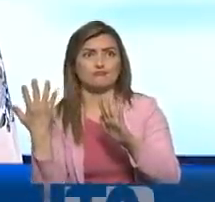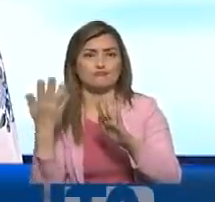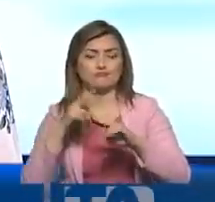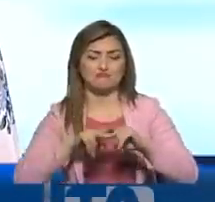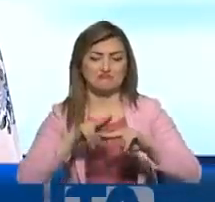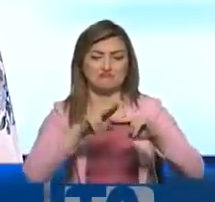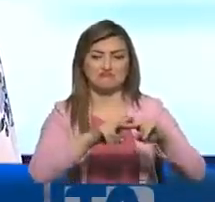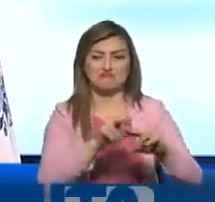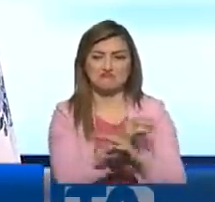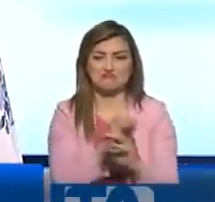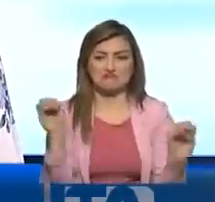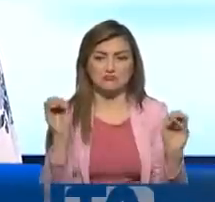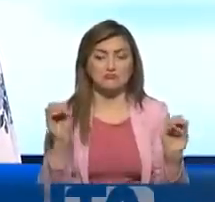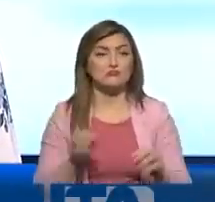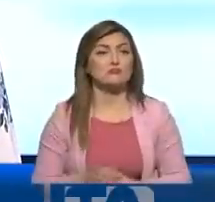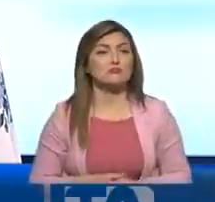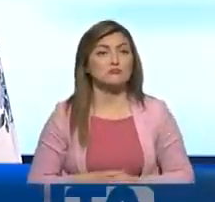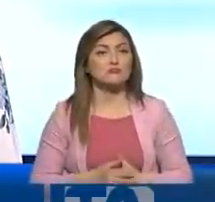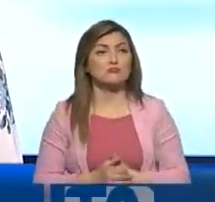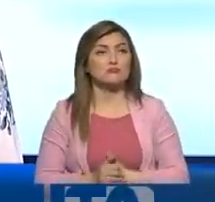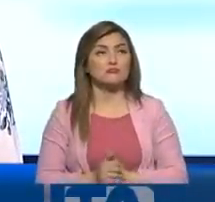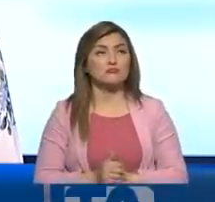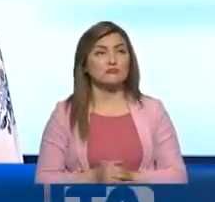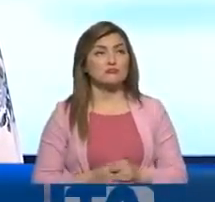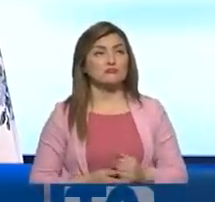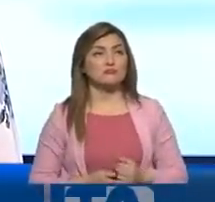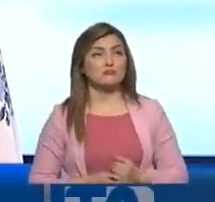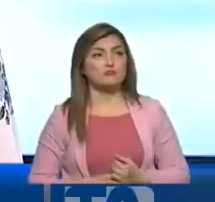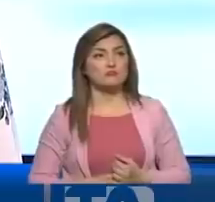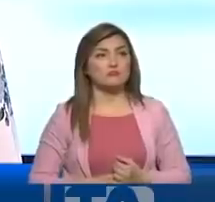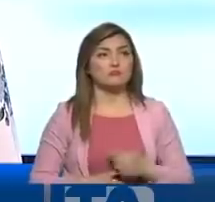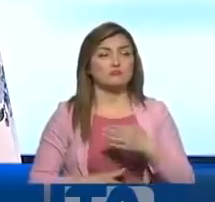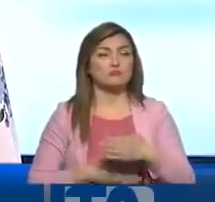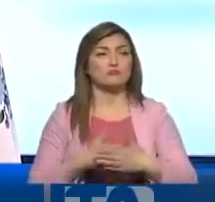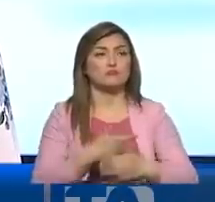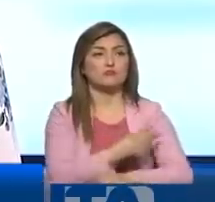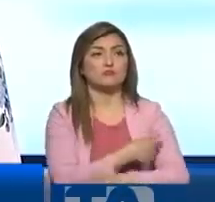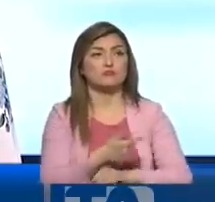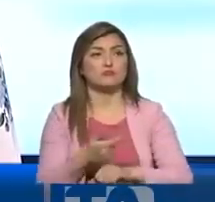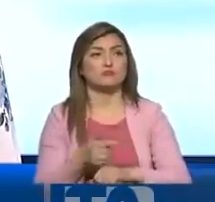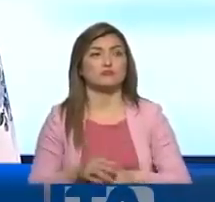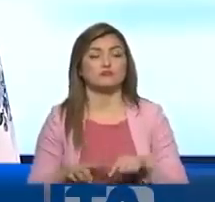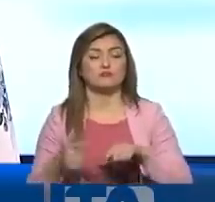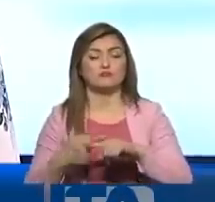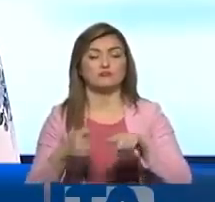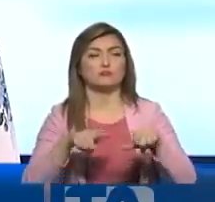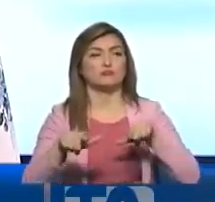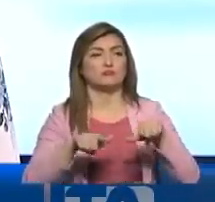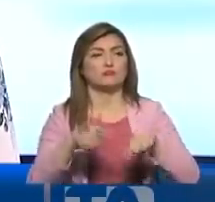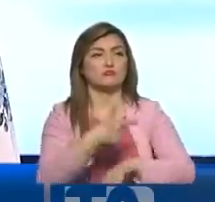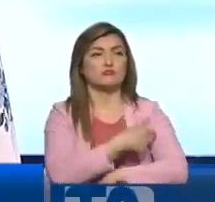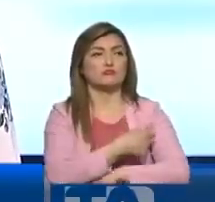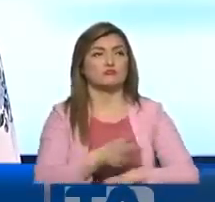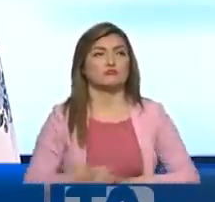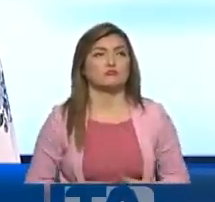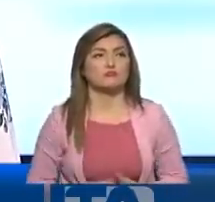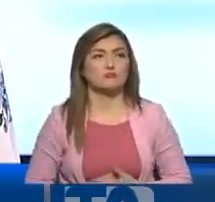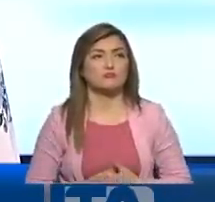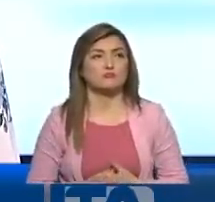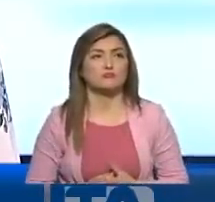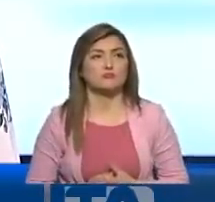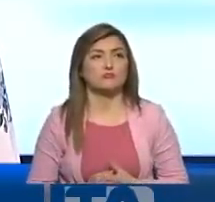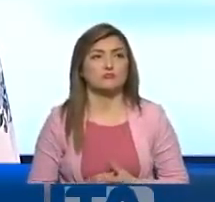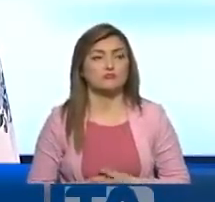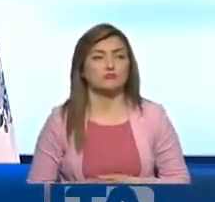sillas vacías en otro. Es así como avanza el plan de vacunación en los diferentes sitios habilitados en la ciudad para inocular contra el COVID.